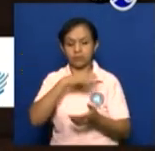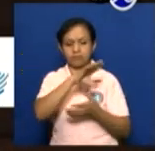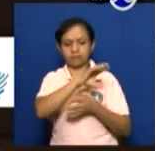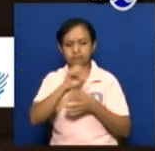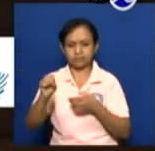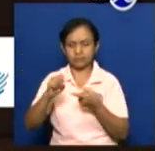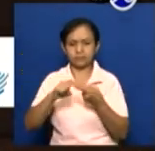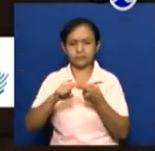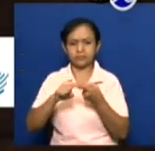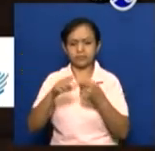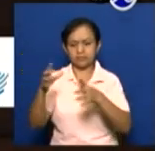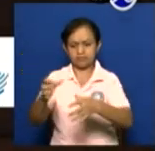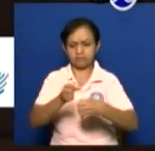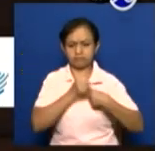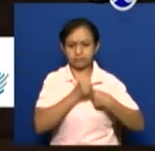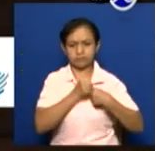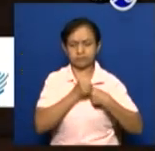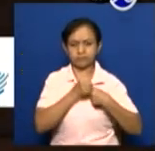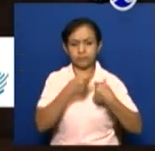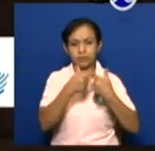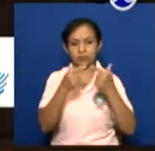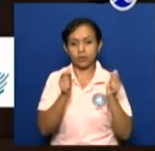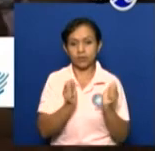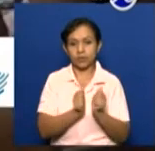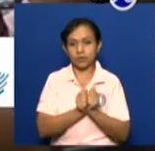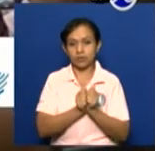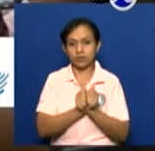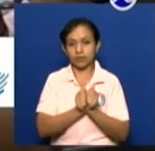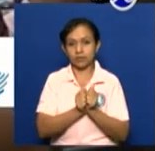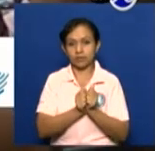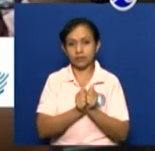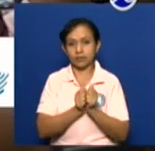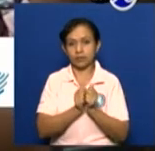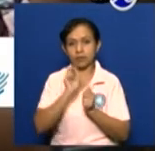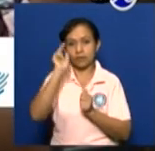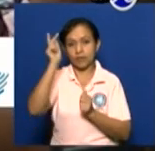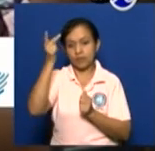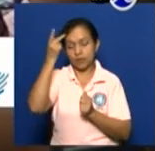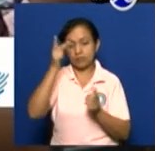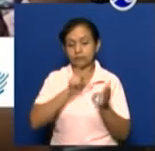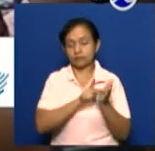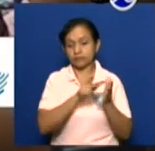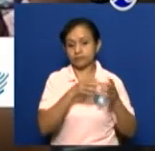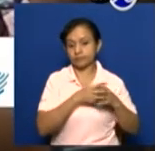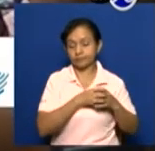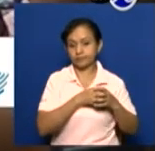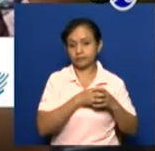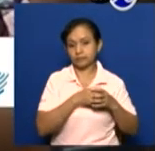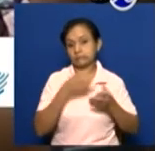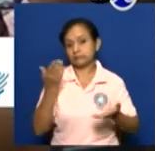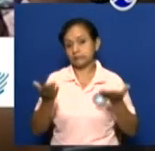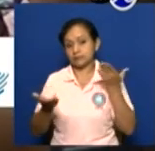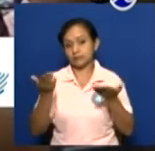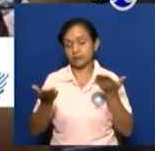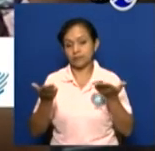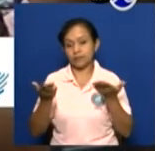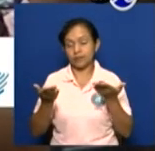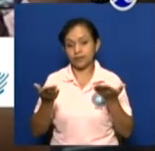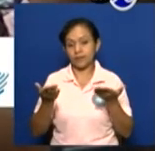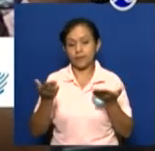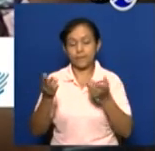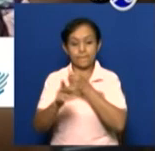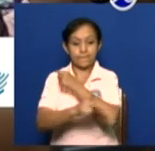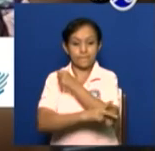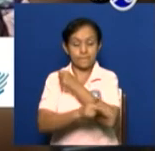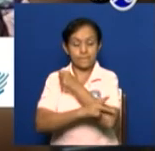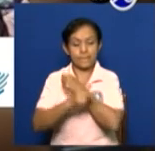o monopolizada por un grupo o una facción política? ¿O al contrario, la patria que